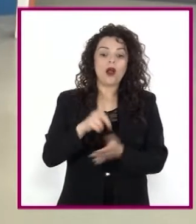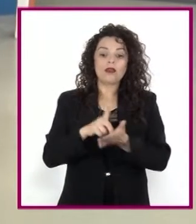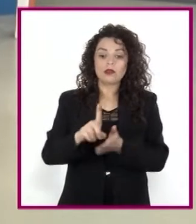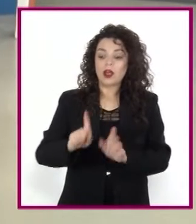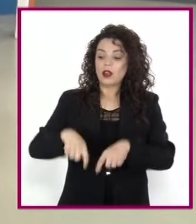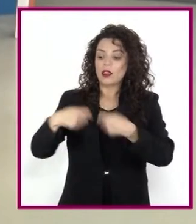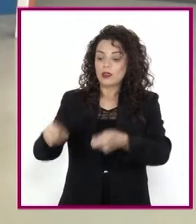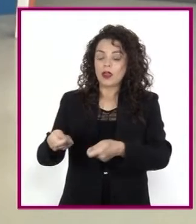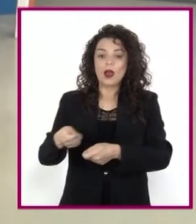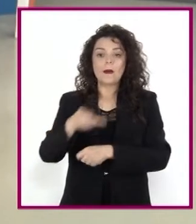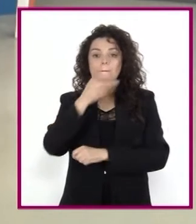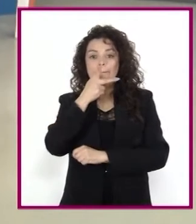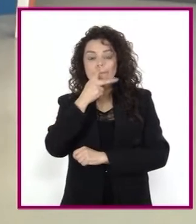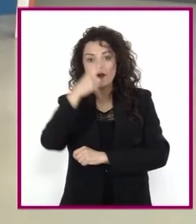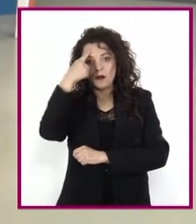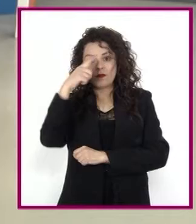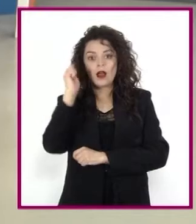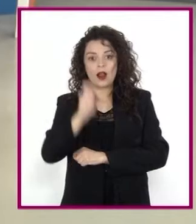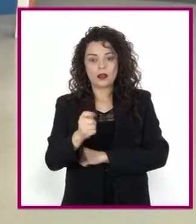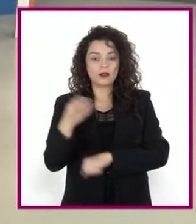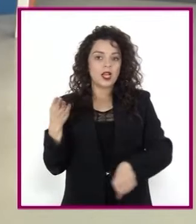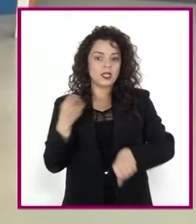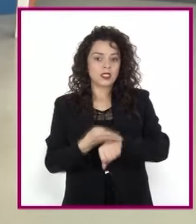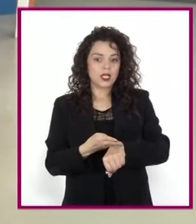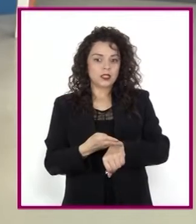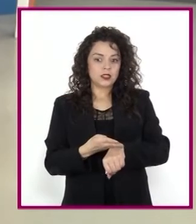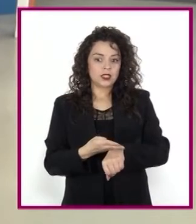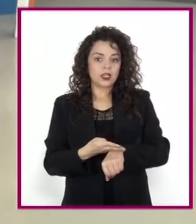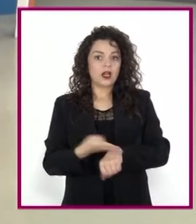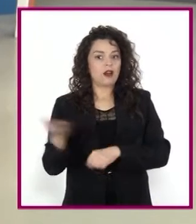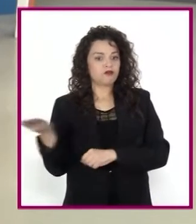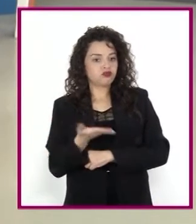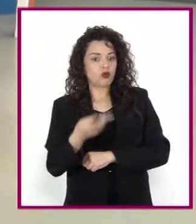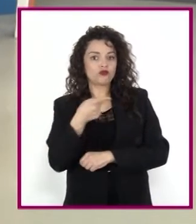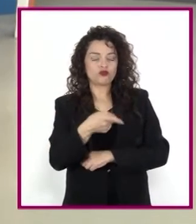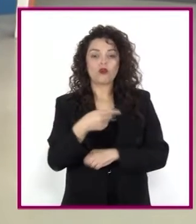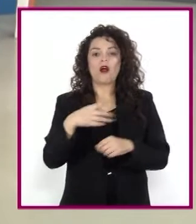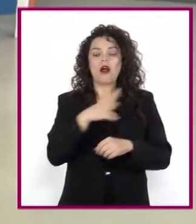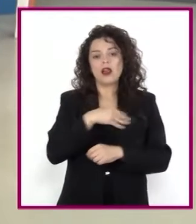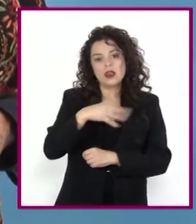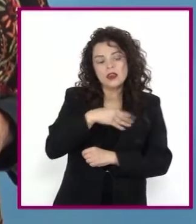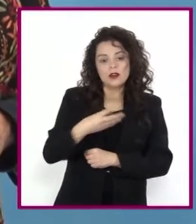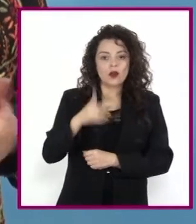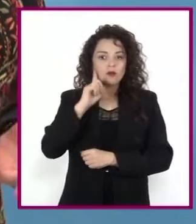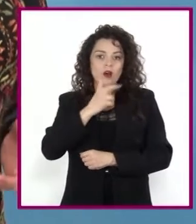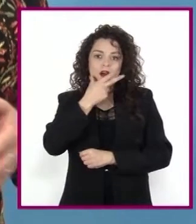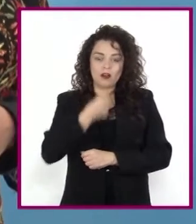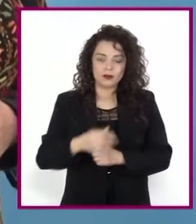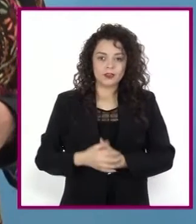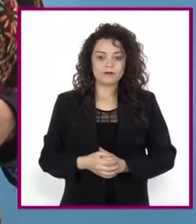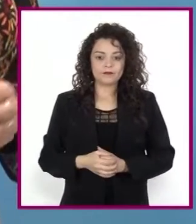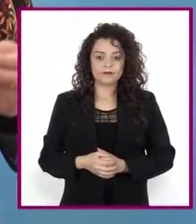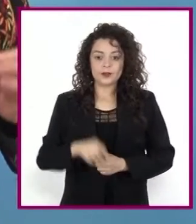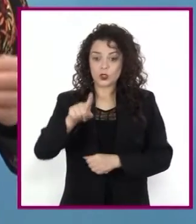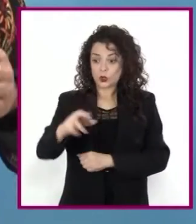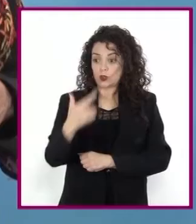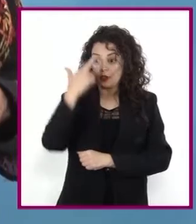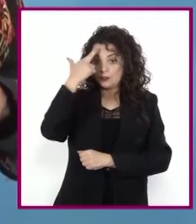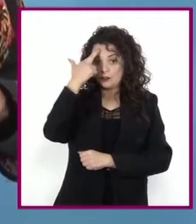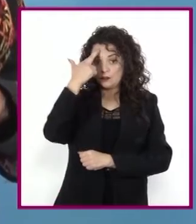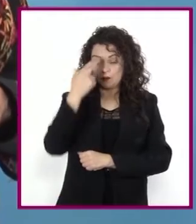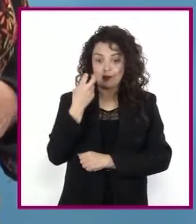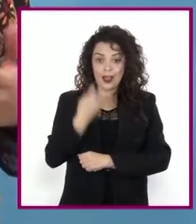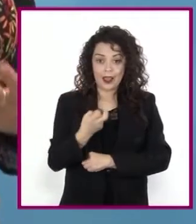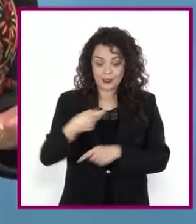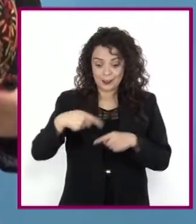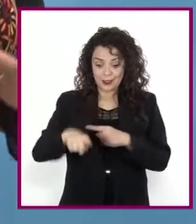papás para corregir a sus hijas e hijos por medio de los castigos corporales. Como recordarán, al inicio de